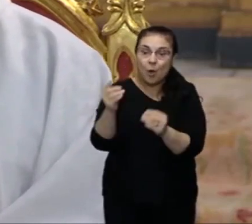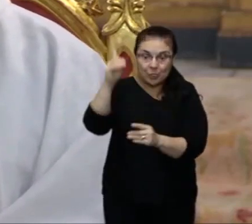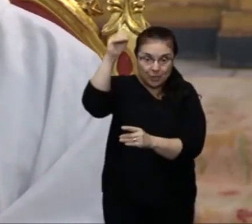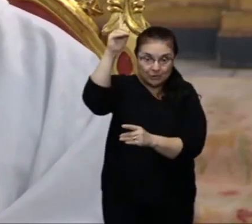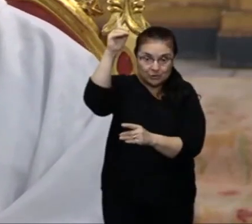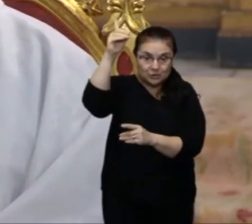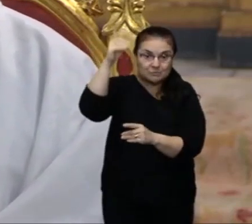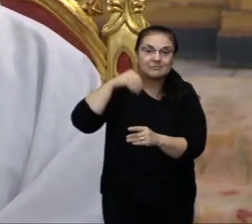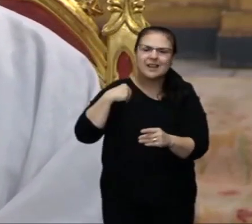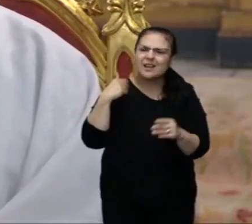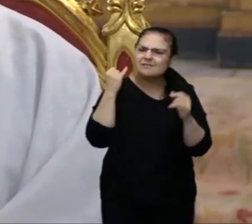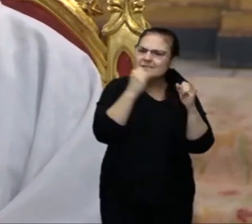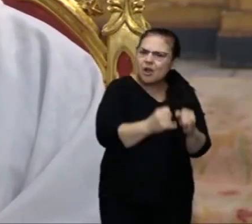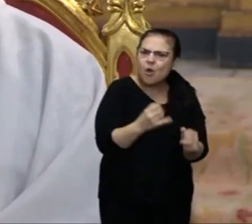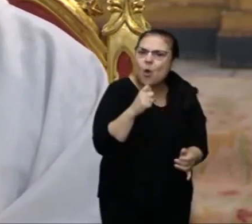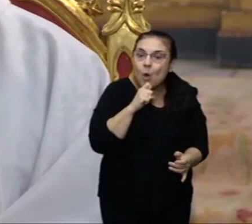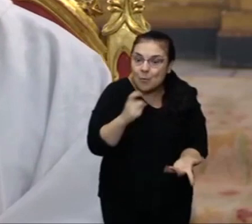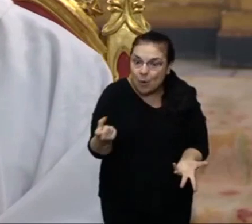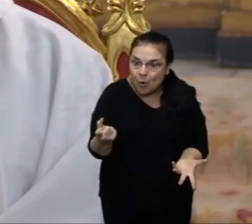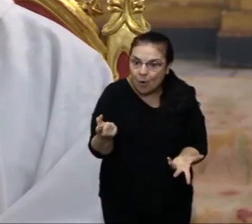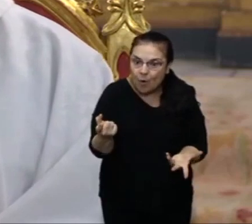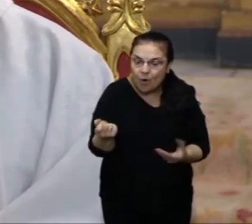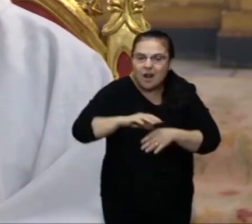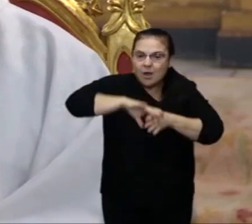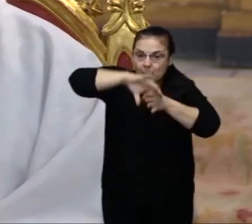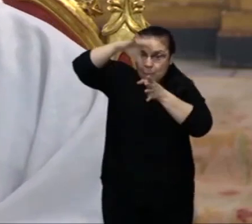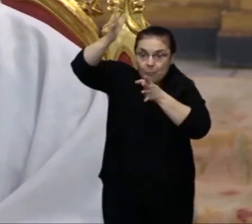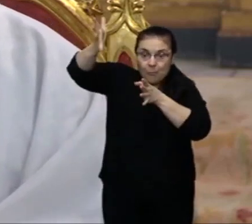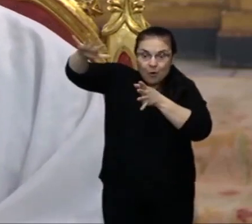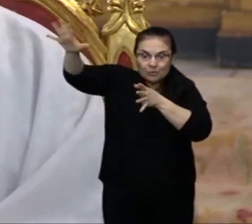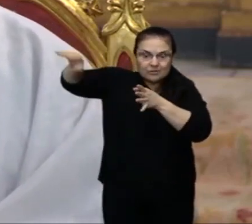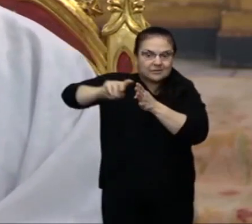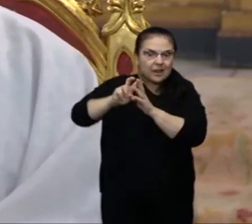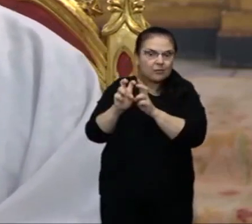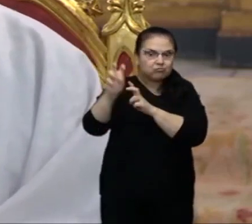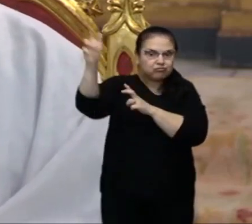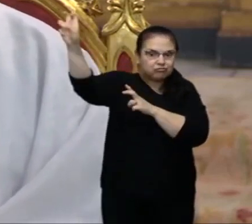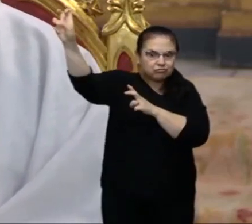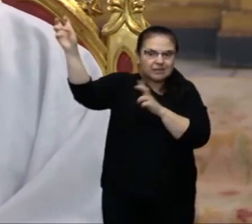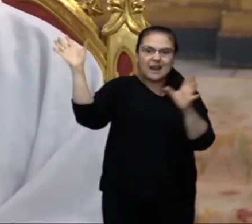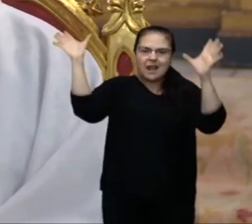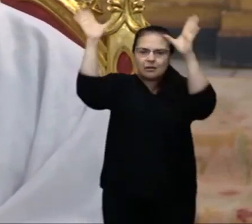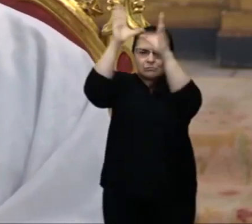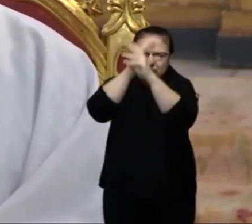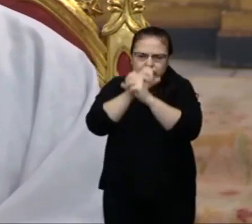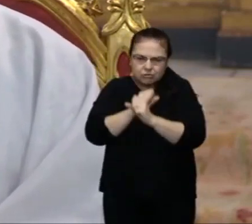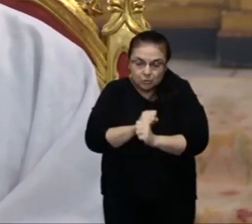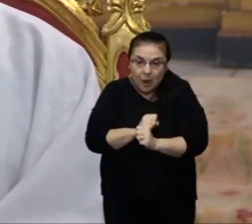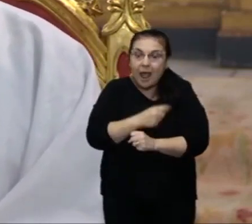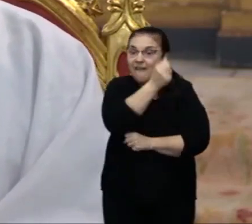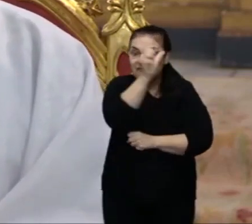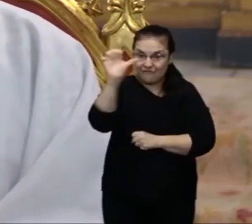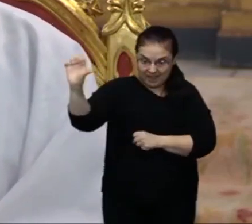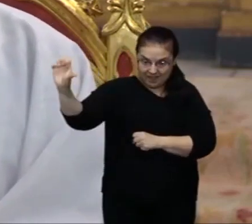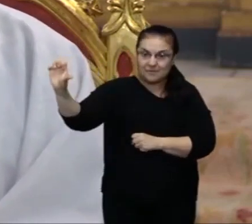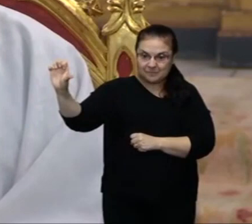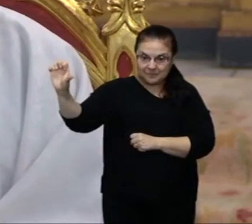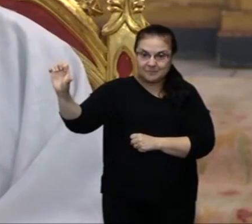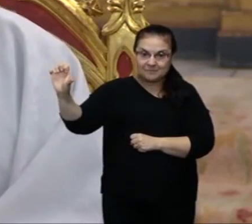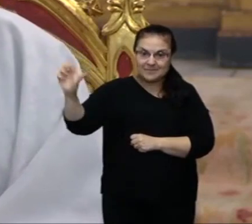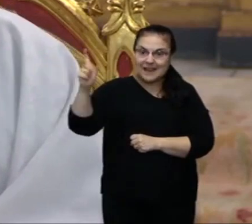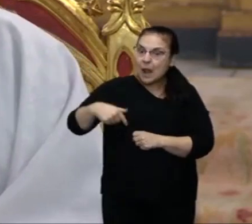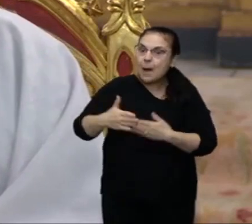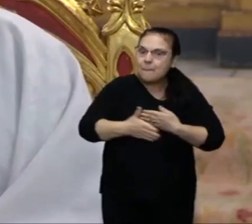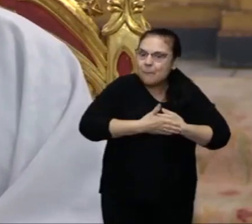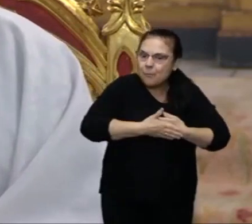se llega por la subida al monte y la noche oscura de la fe y la